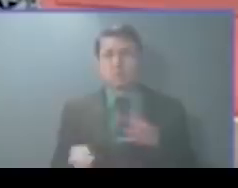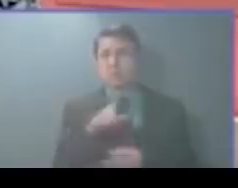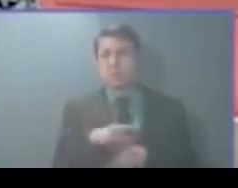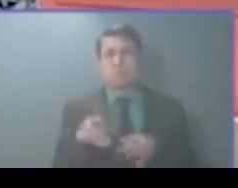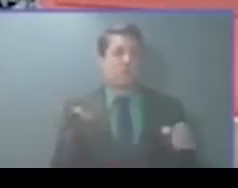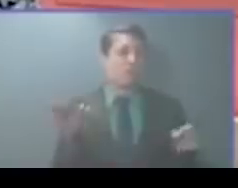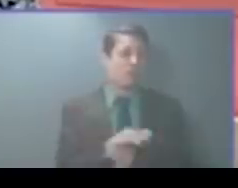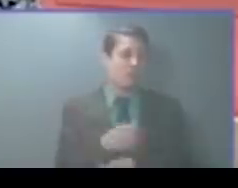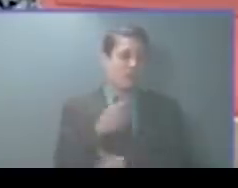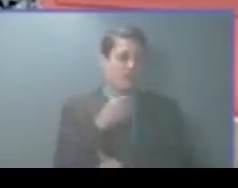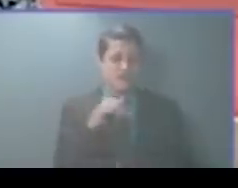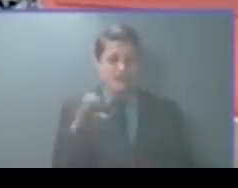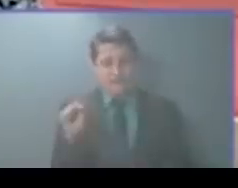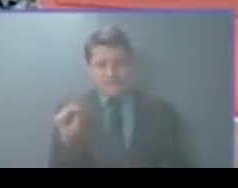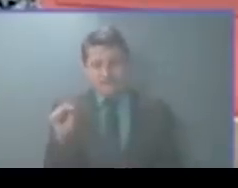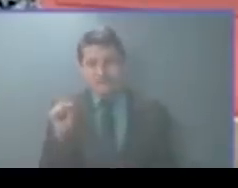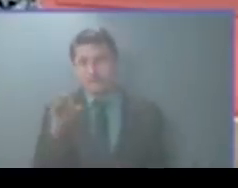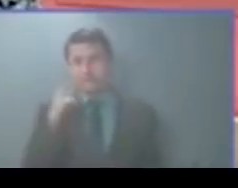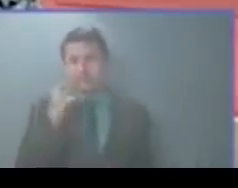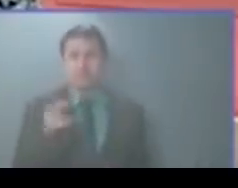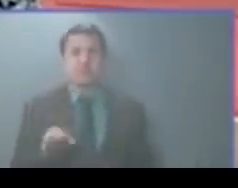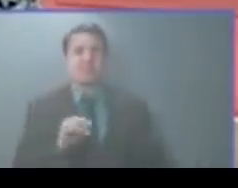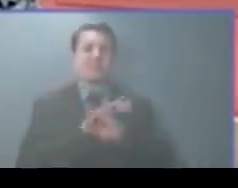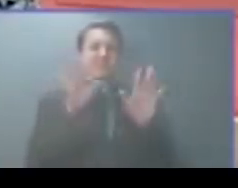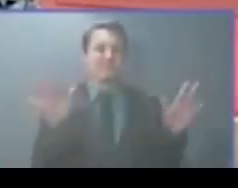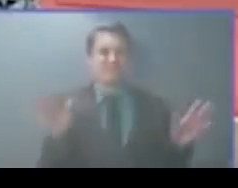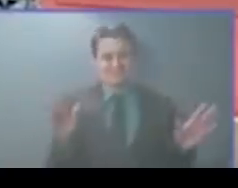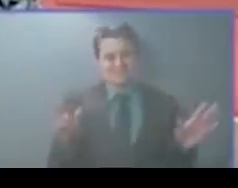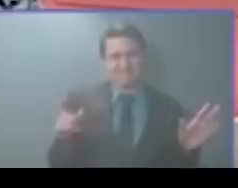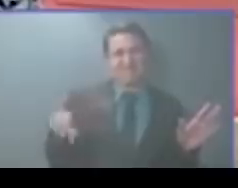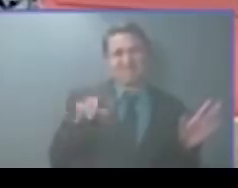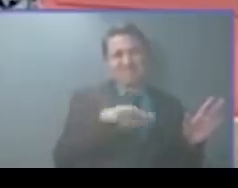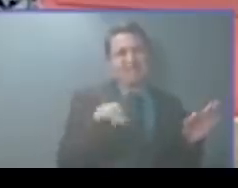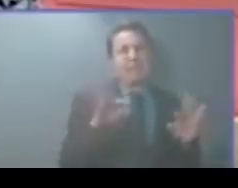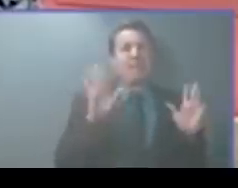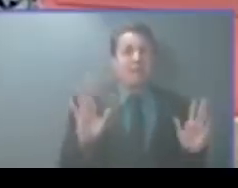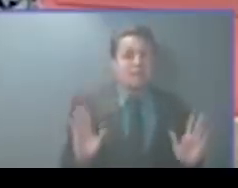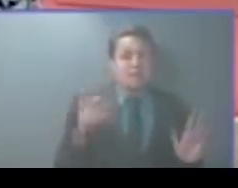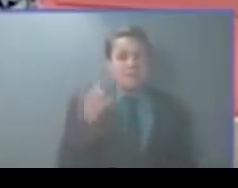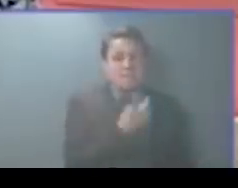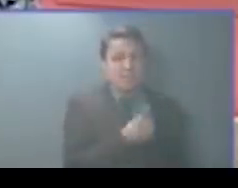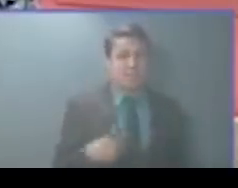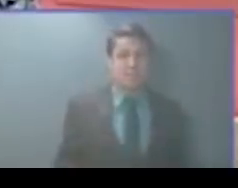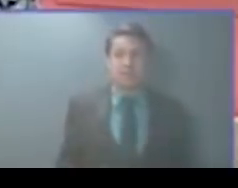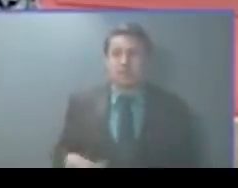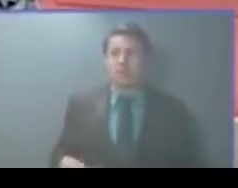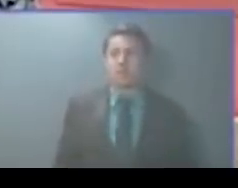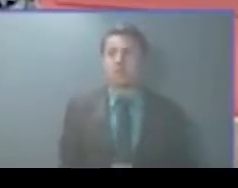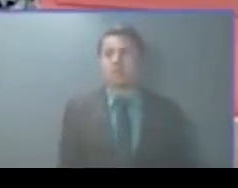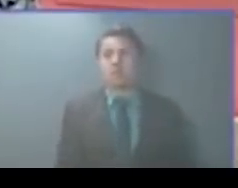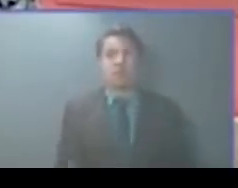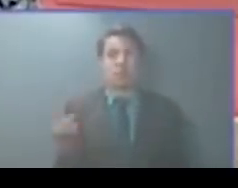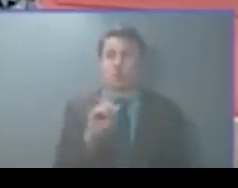la Fuerza Armada ha sido leal a su comandante general, y que el señor presidente no me